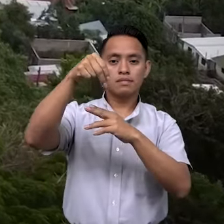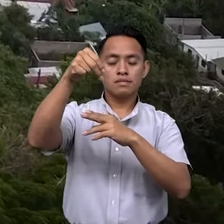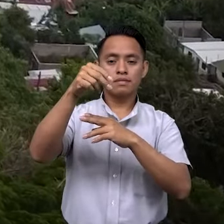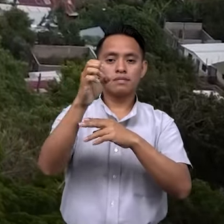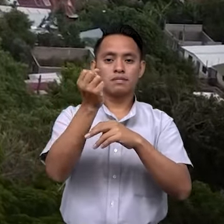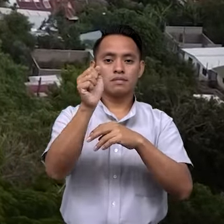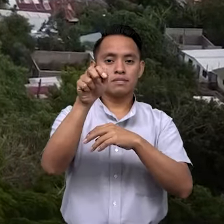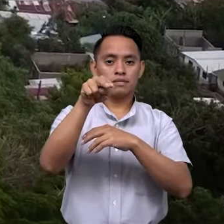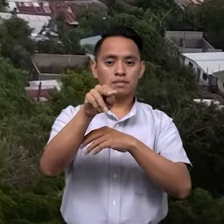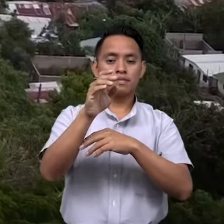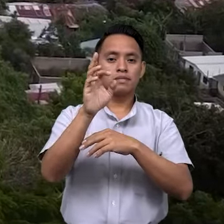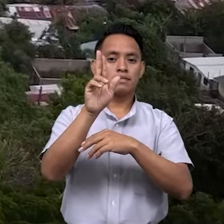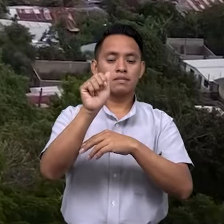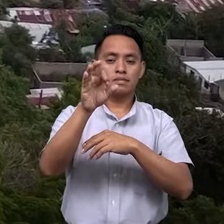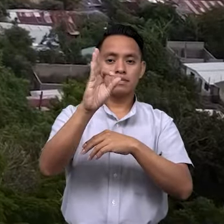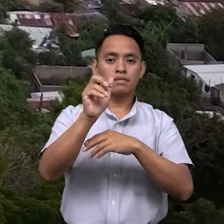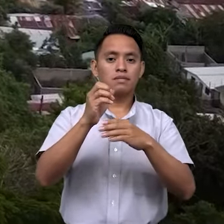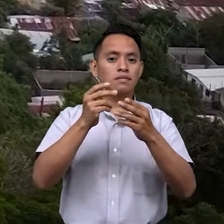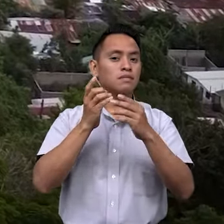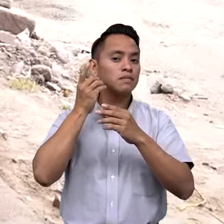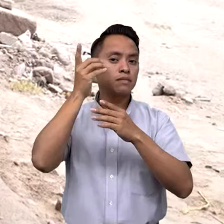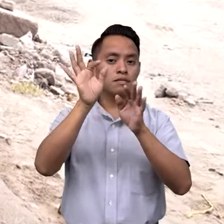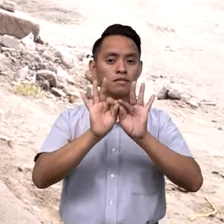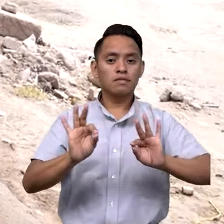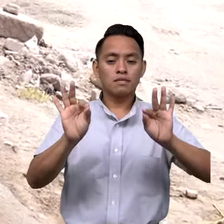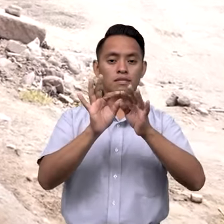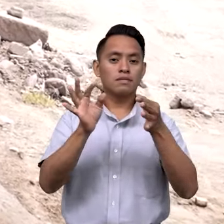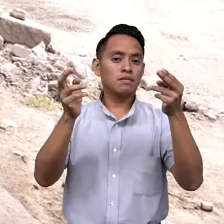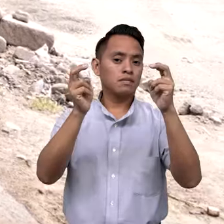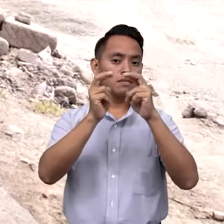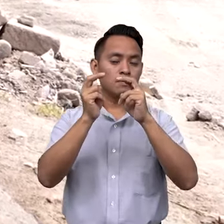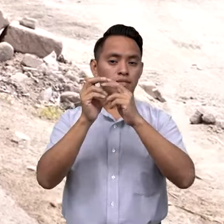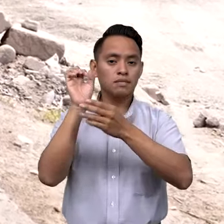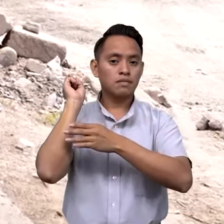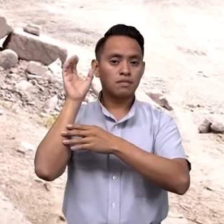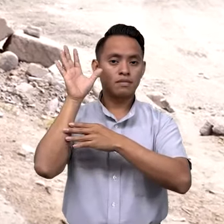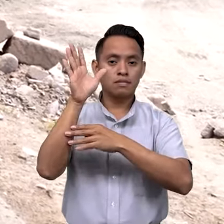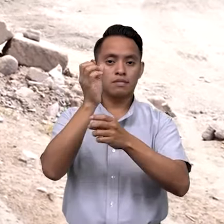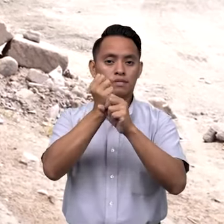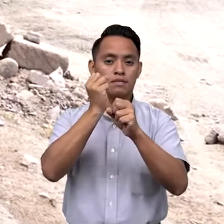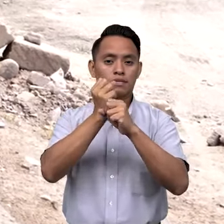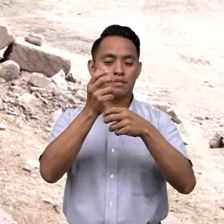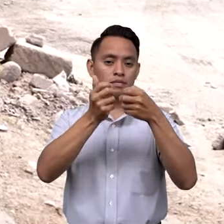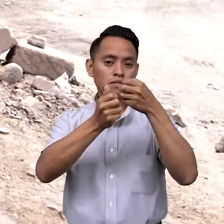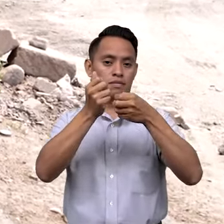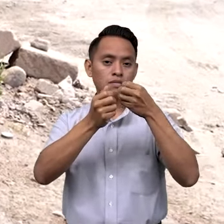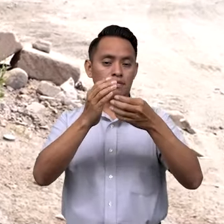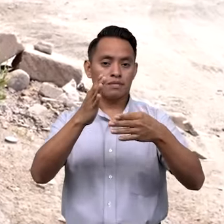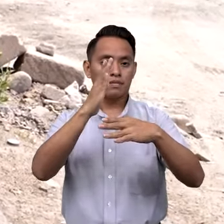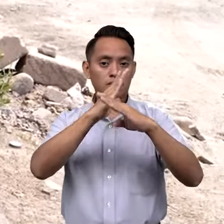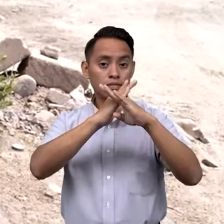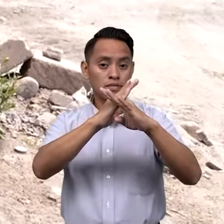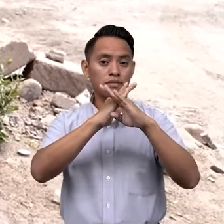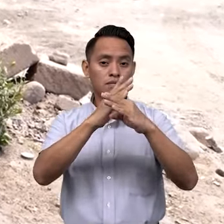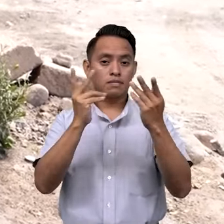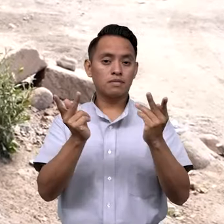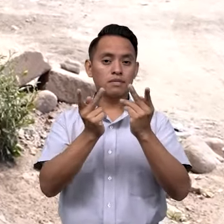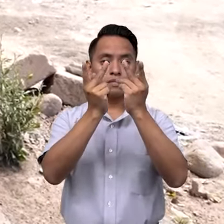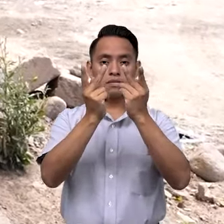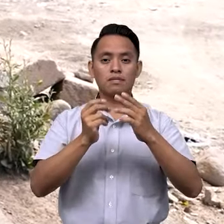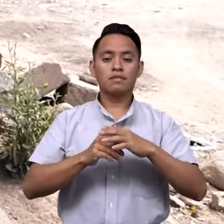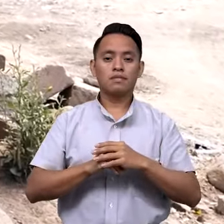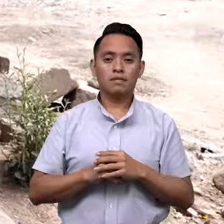ha alcanzado un desarrollo importante, vinculando el turismo con la gestión del riesgo para la protección de la